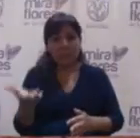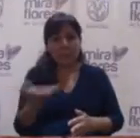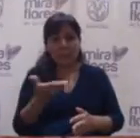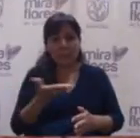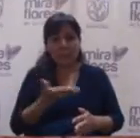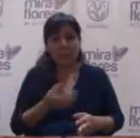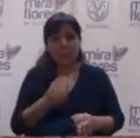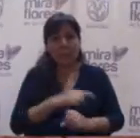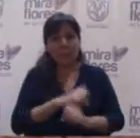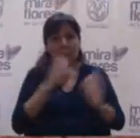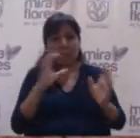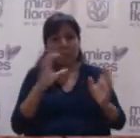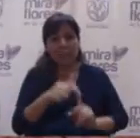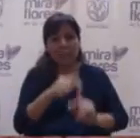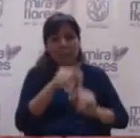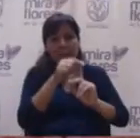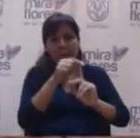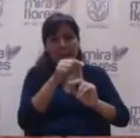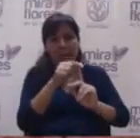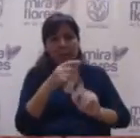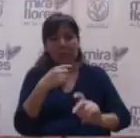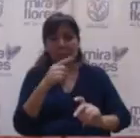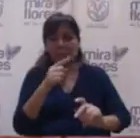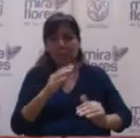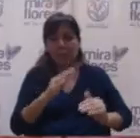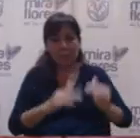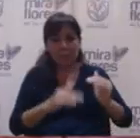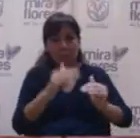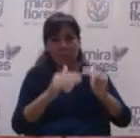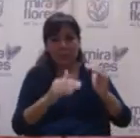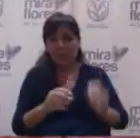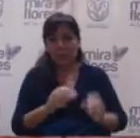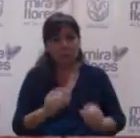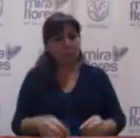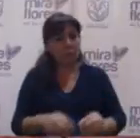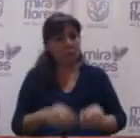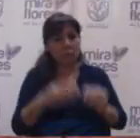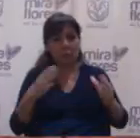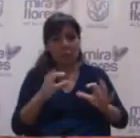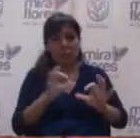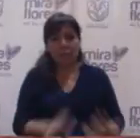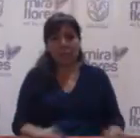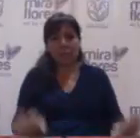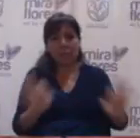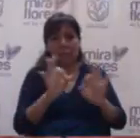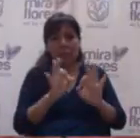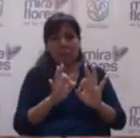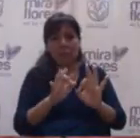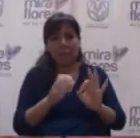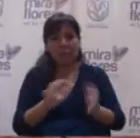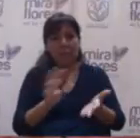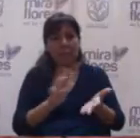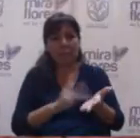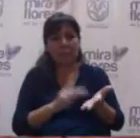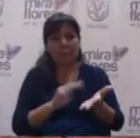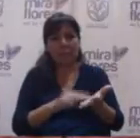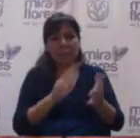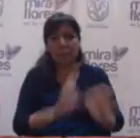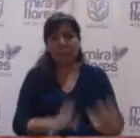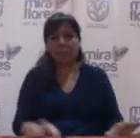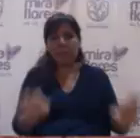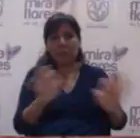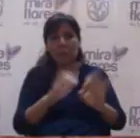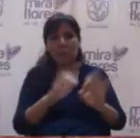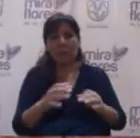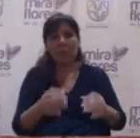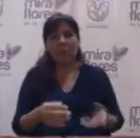porque es una obra de infraestructura vial muy importante, es la obra de infraestructura vial más importante de los últimos 50 años